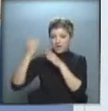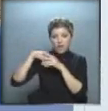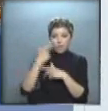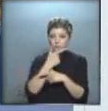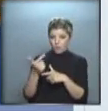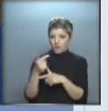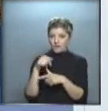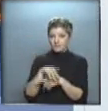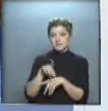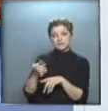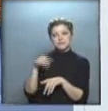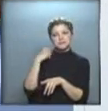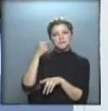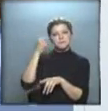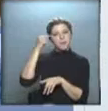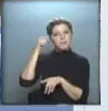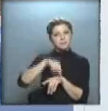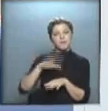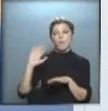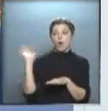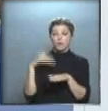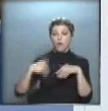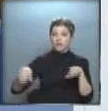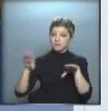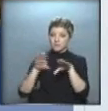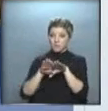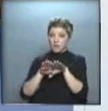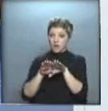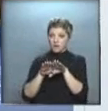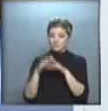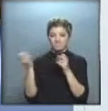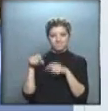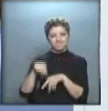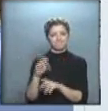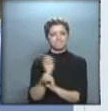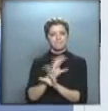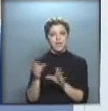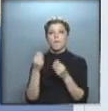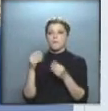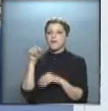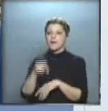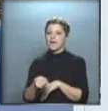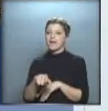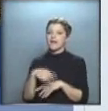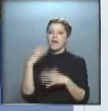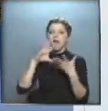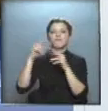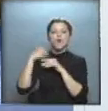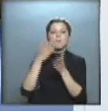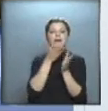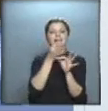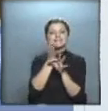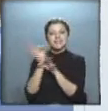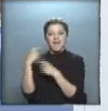y lo tratamos de la misma manera que tratamos a todos, vamos a estar en problemas, porque necesitamos de pedagogías